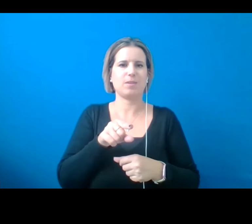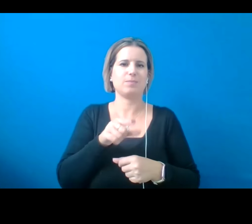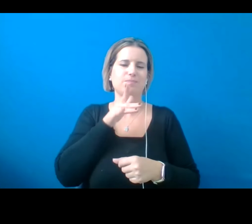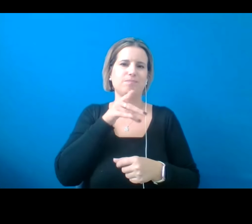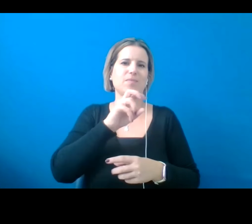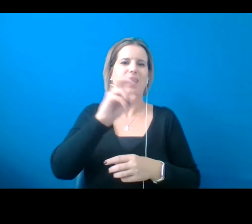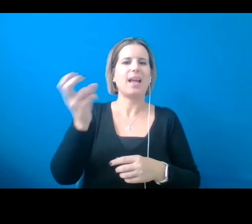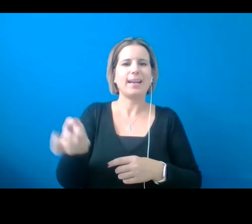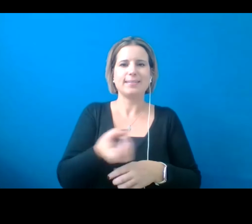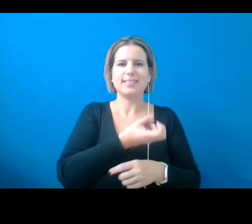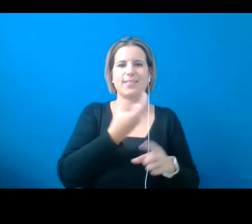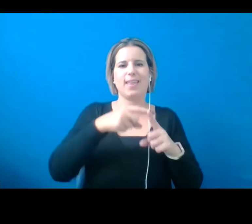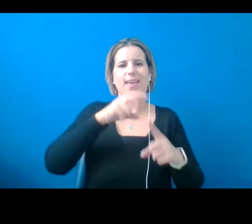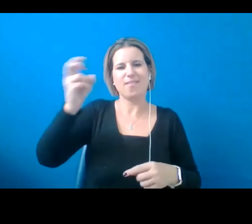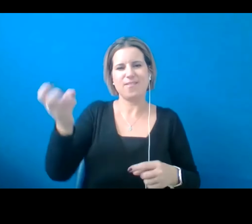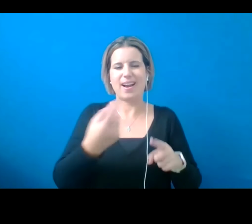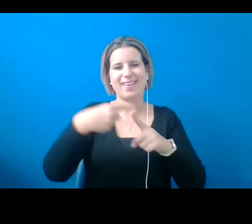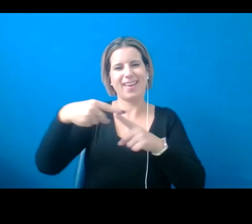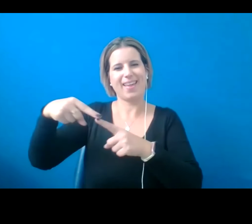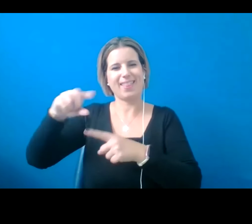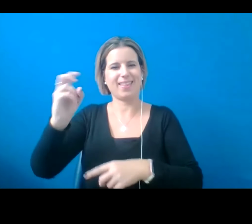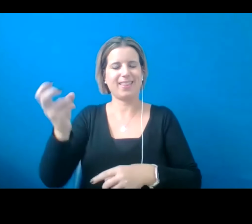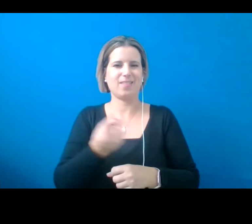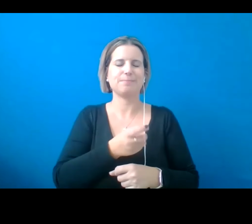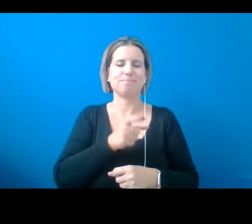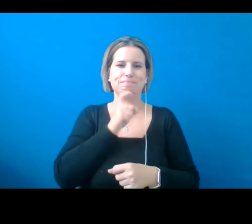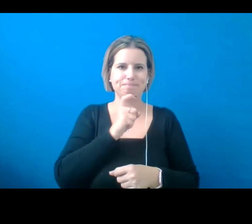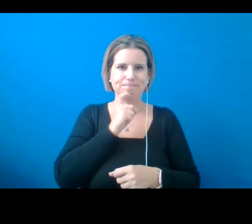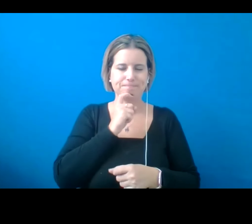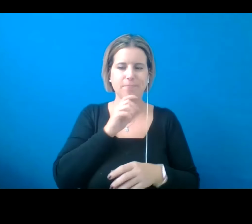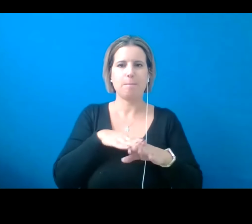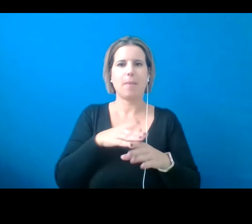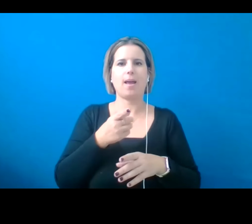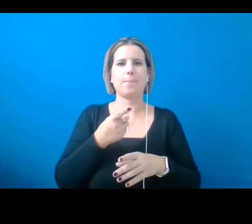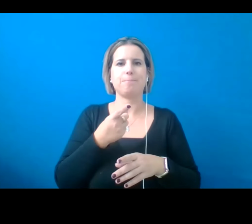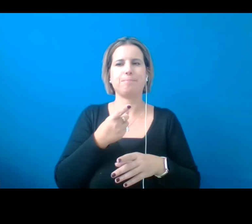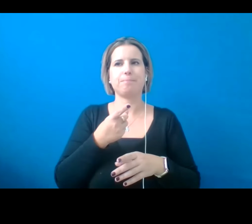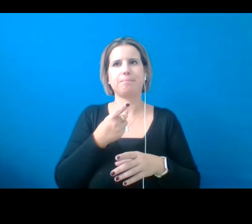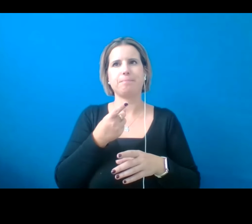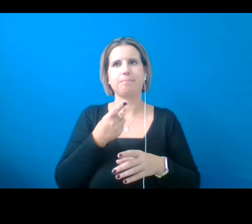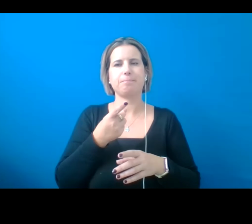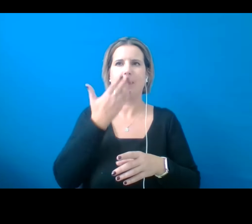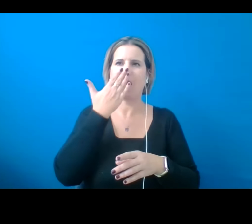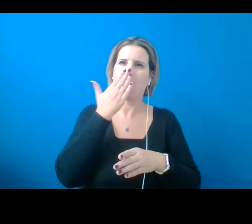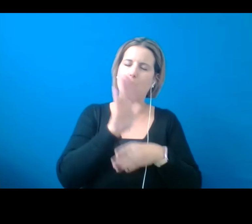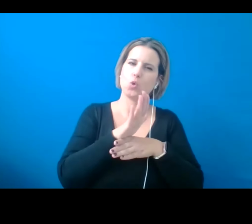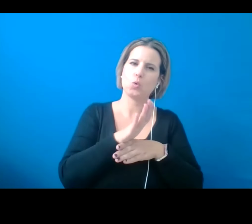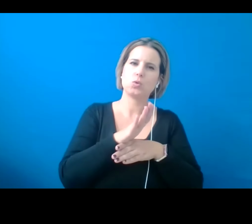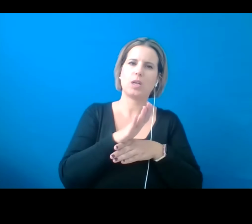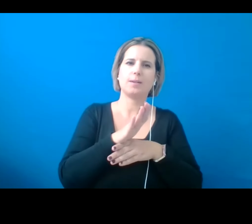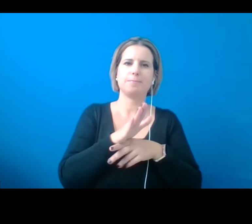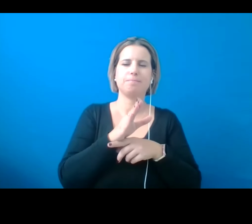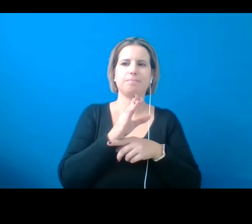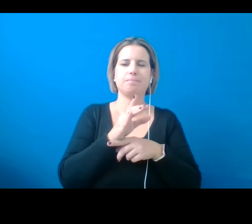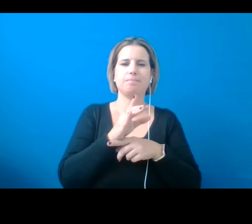variadas para no tener adicción a conductas solamente de